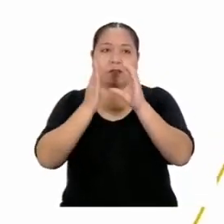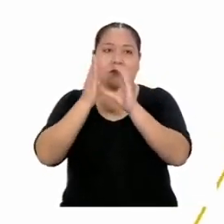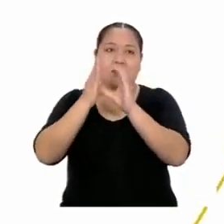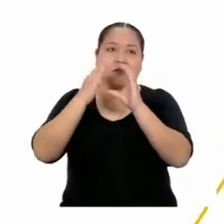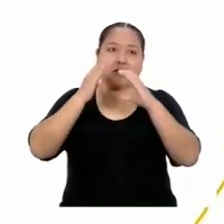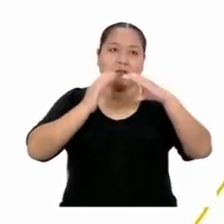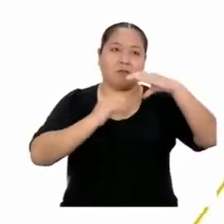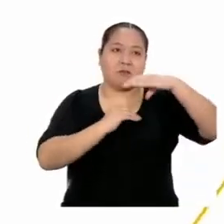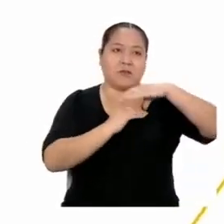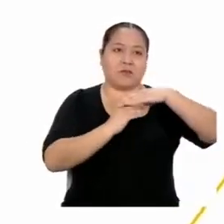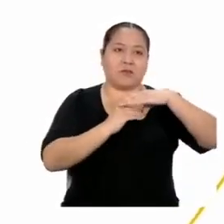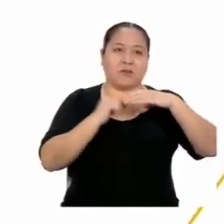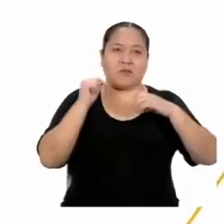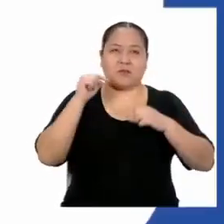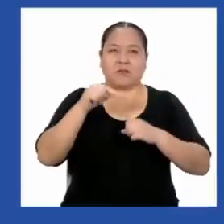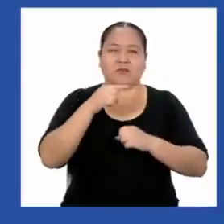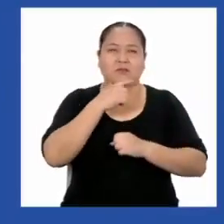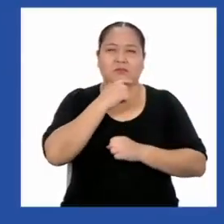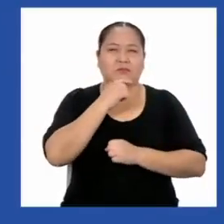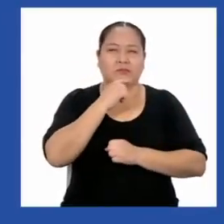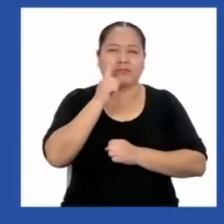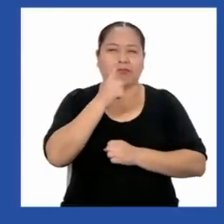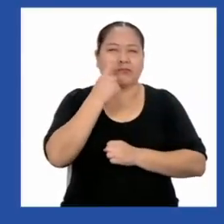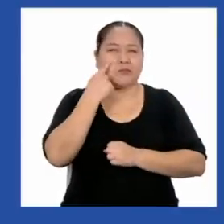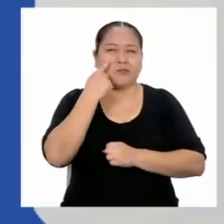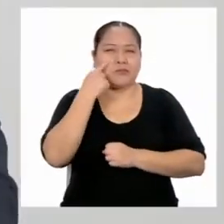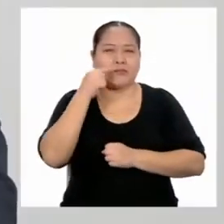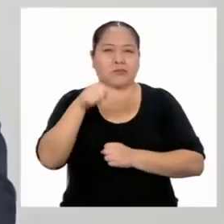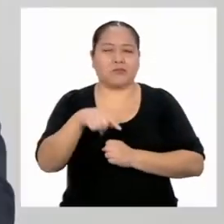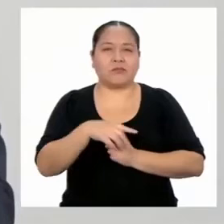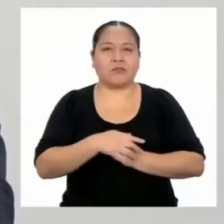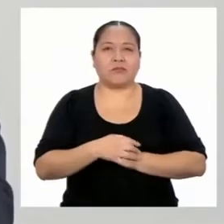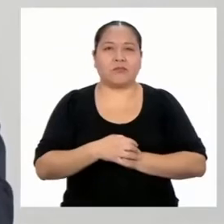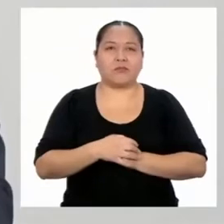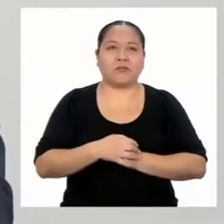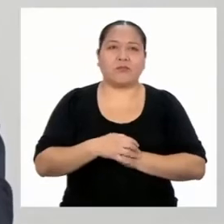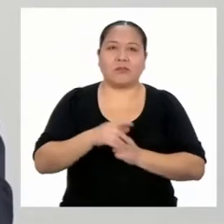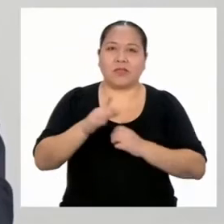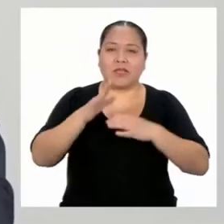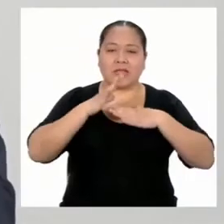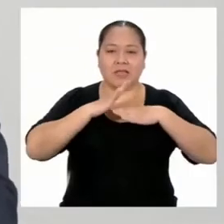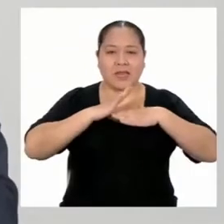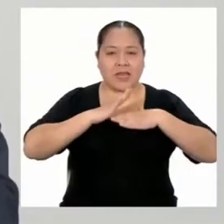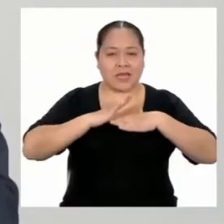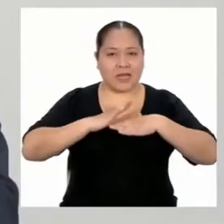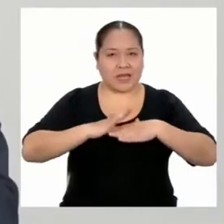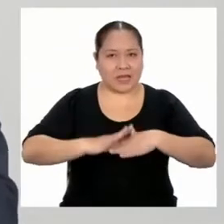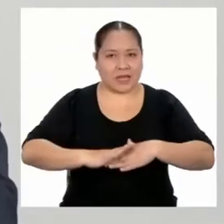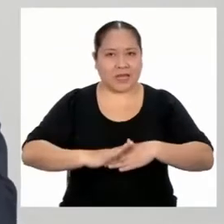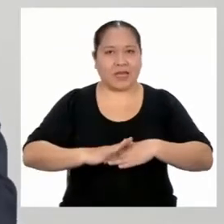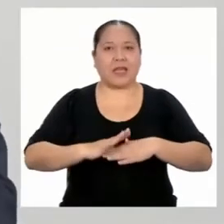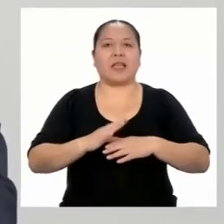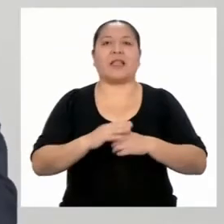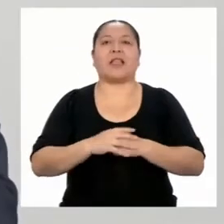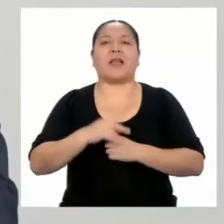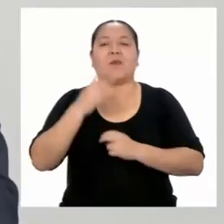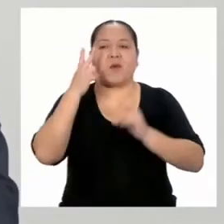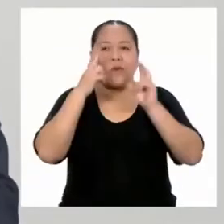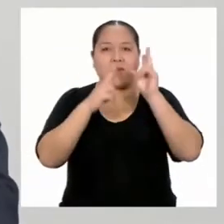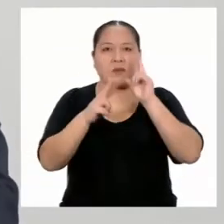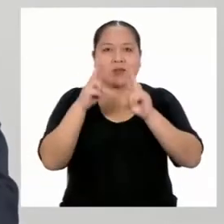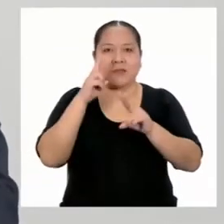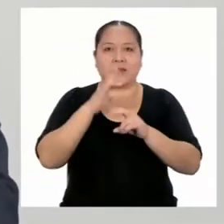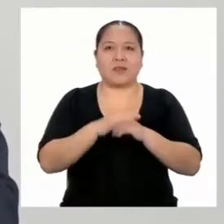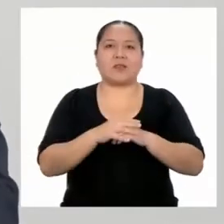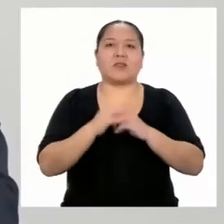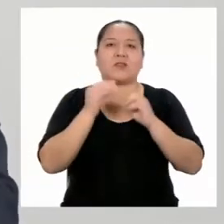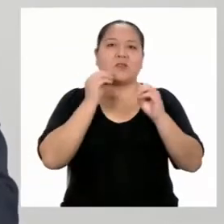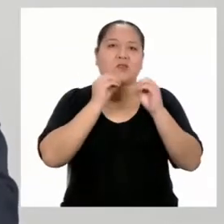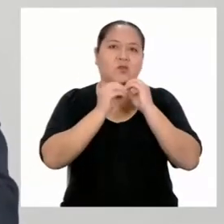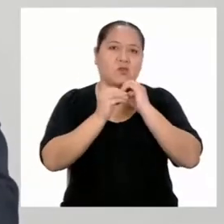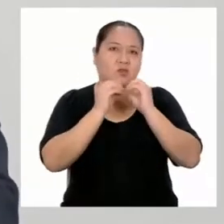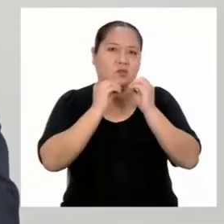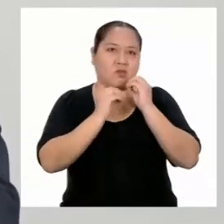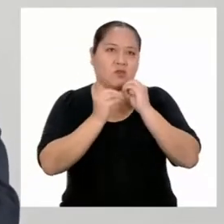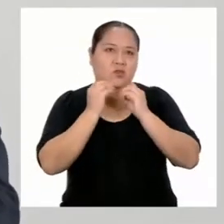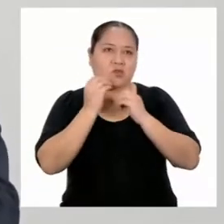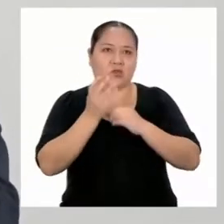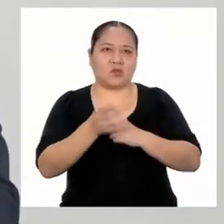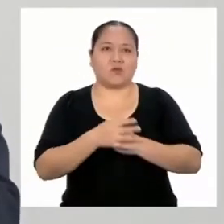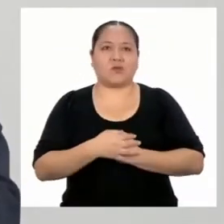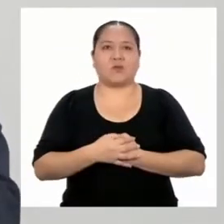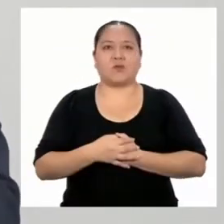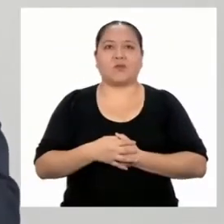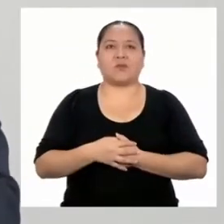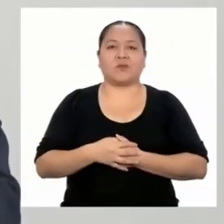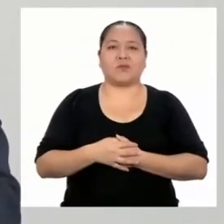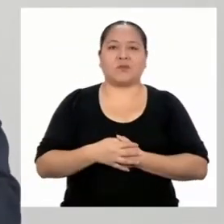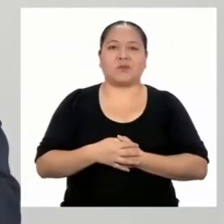hace pensar en alguna figura geométrica conocida. Tranquila, Yanira. Vamos a darle a todas y todos